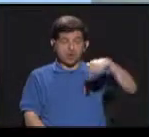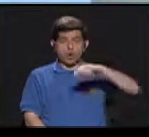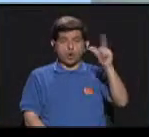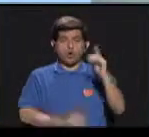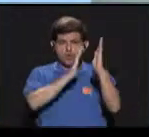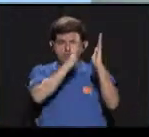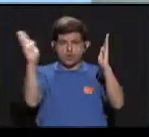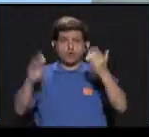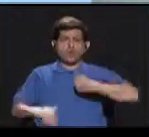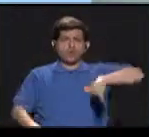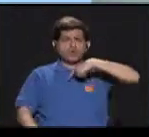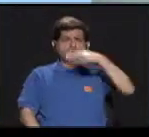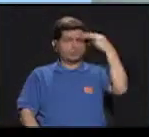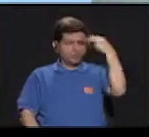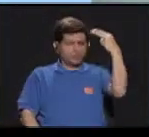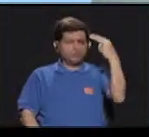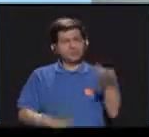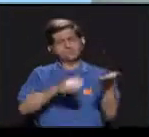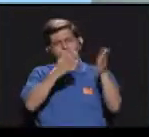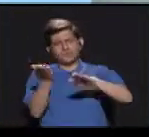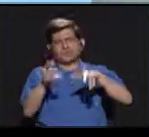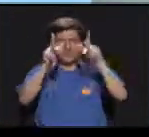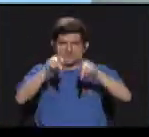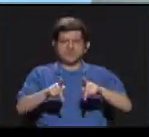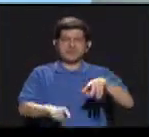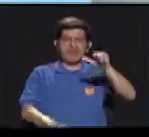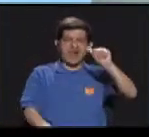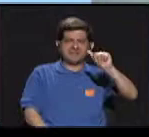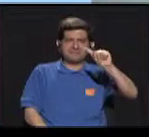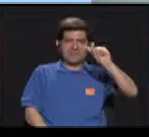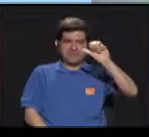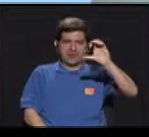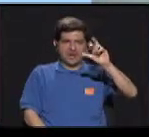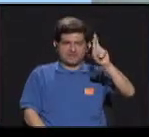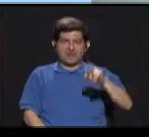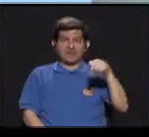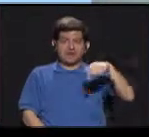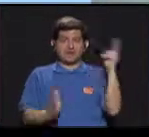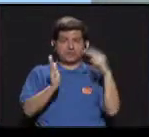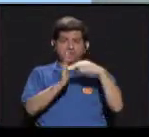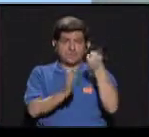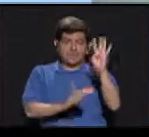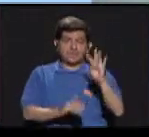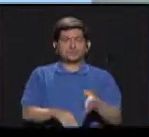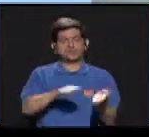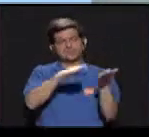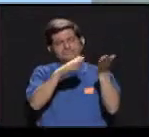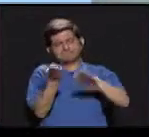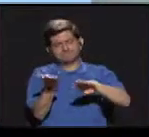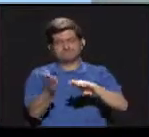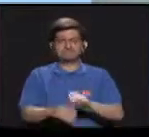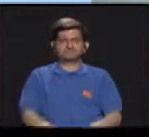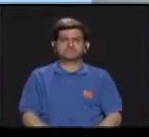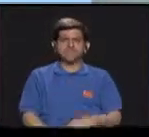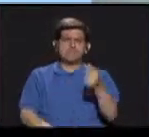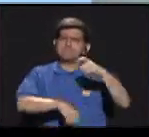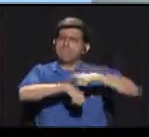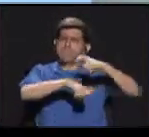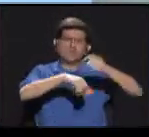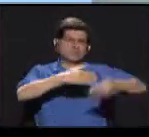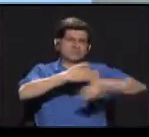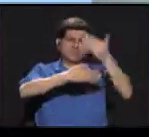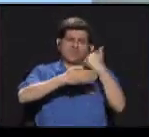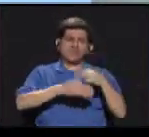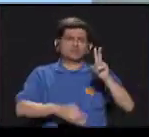Hoy en Lunes de Cinemateca estamos haciendo un homenaje póstumo a la figura de Alfredo Catania que en este 2014 nos dejó Roberto. Hasta hace muy